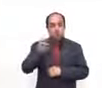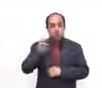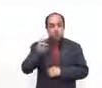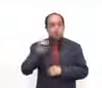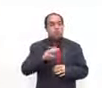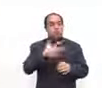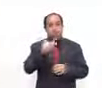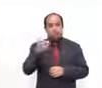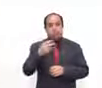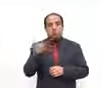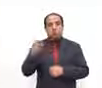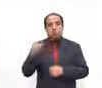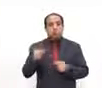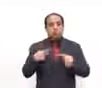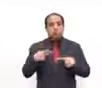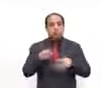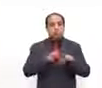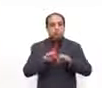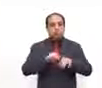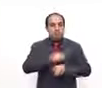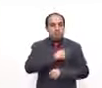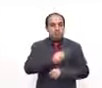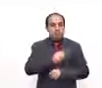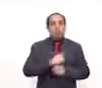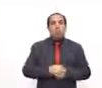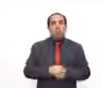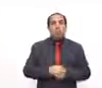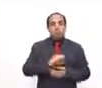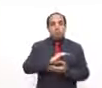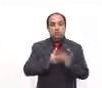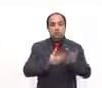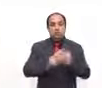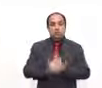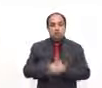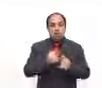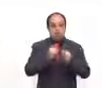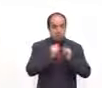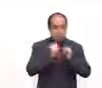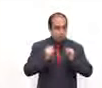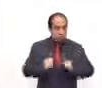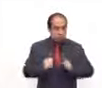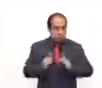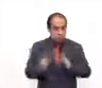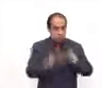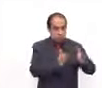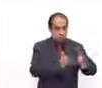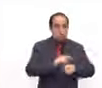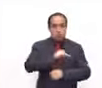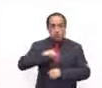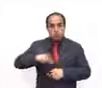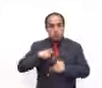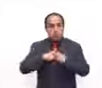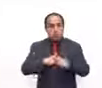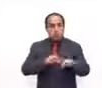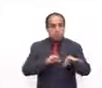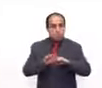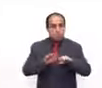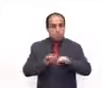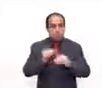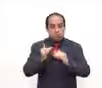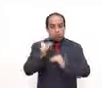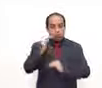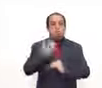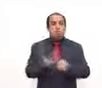Entonces, independientemente de estas tendencias favorables que tenemos de la disminución de la saturación hospitalaria, nosotros seguimos trabajando en el aumento de capacidad